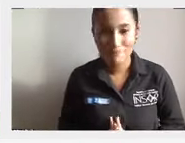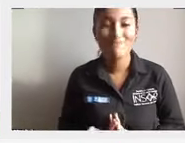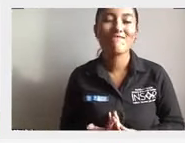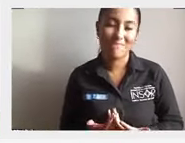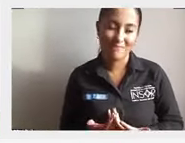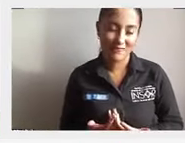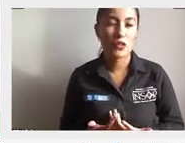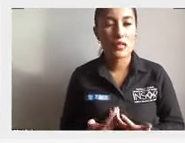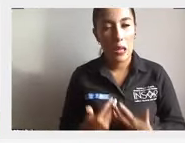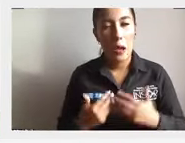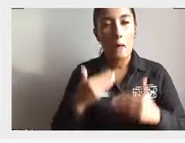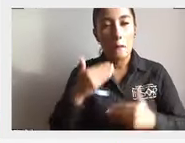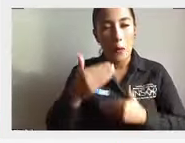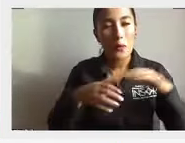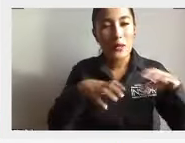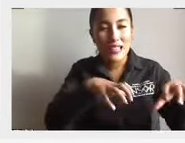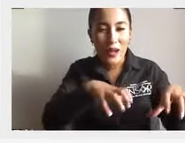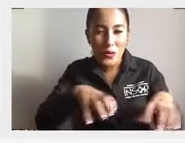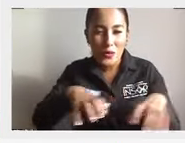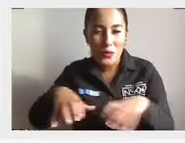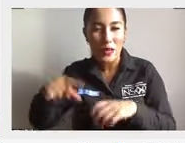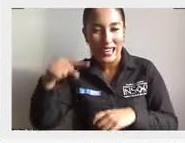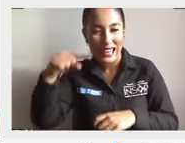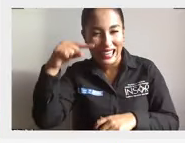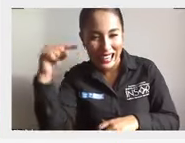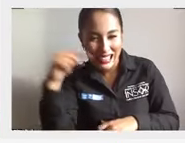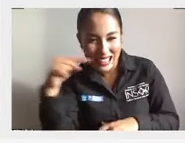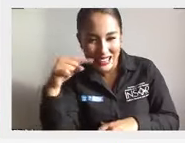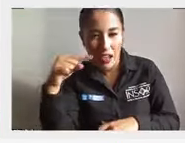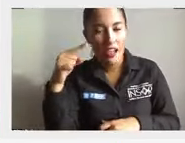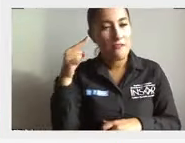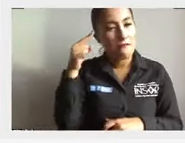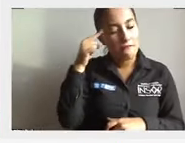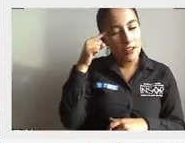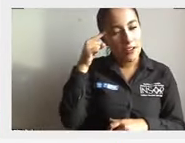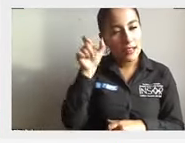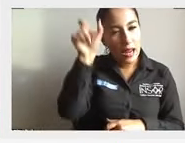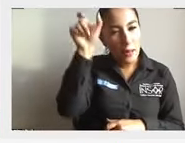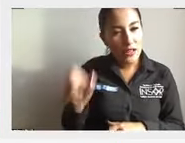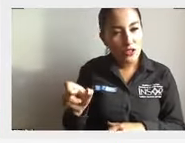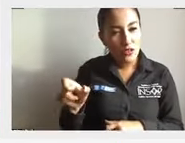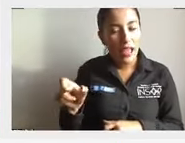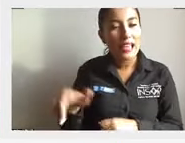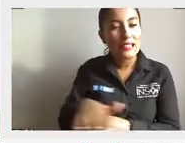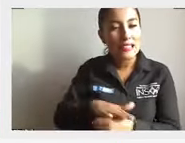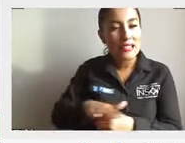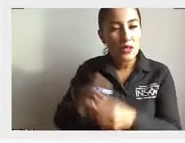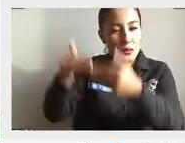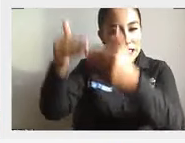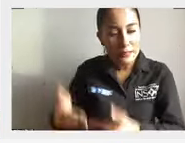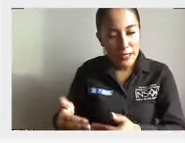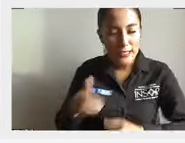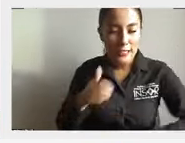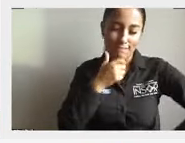pues, envuelven esta idea actitudinal frente a la persona con discapacidad, si va a poder o no va a poder,